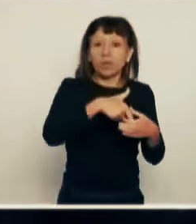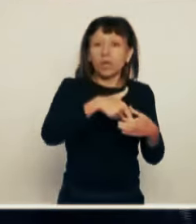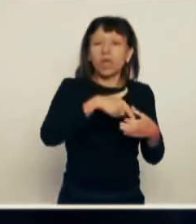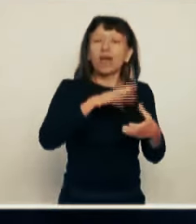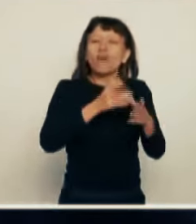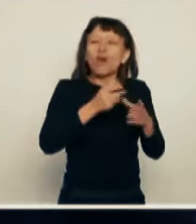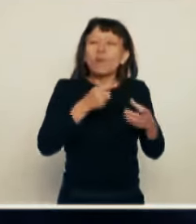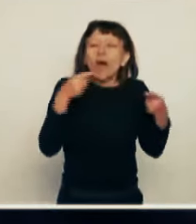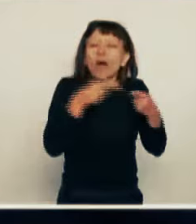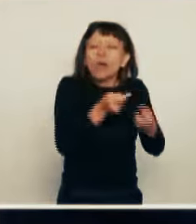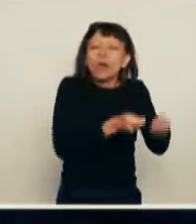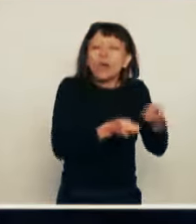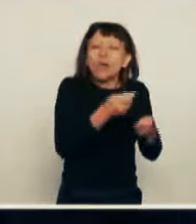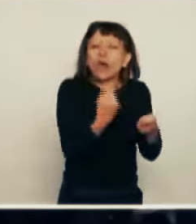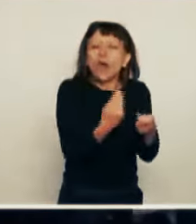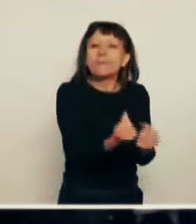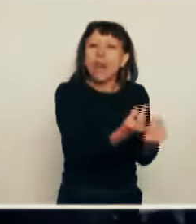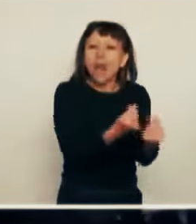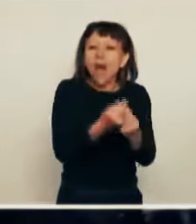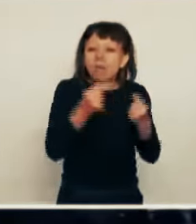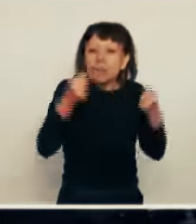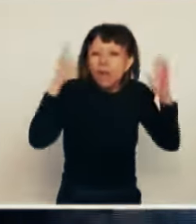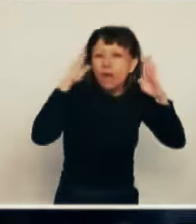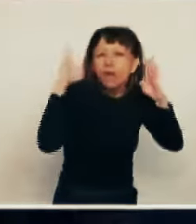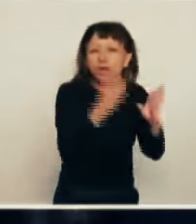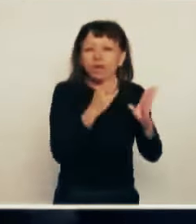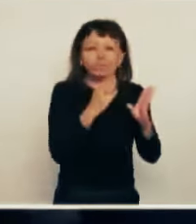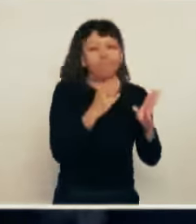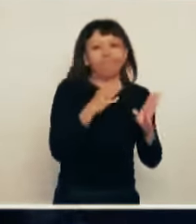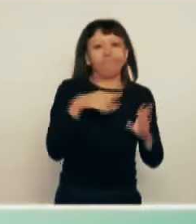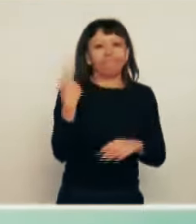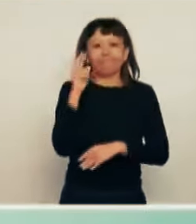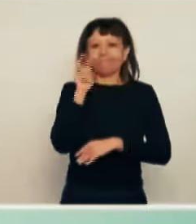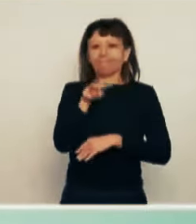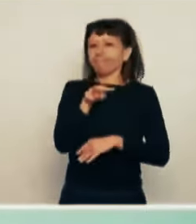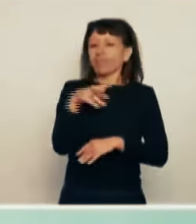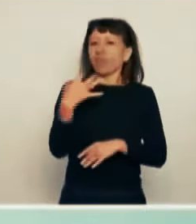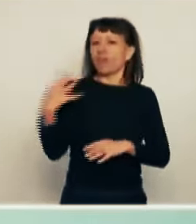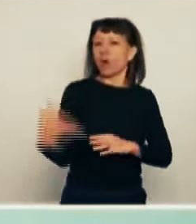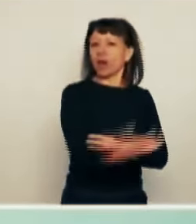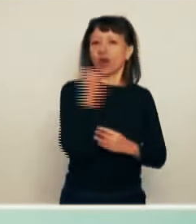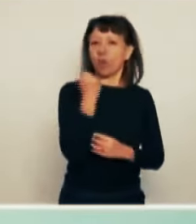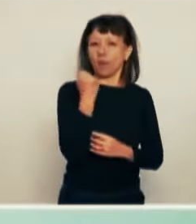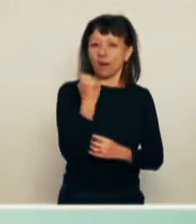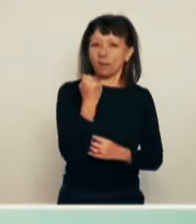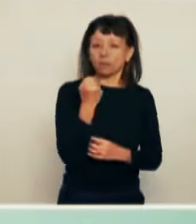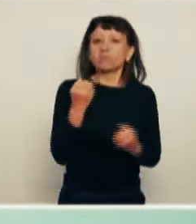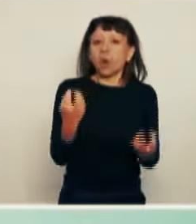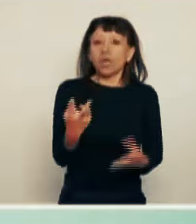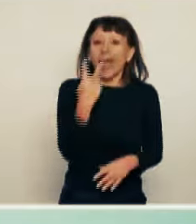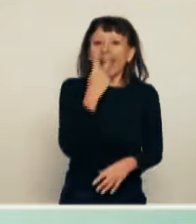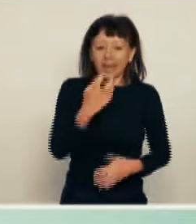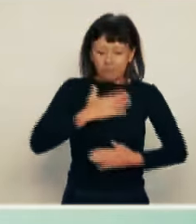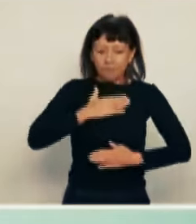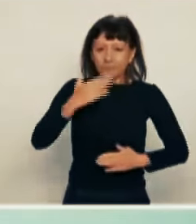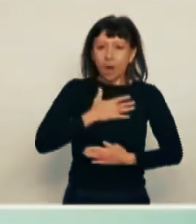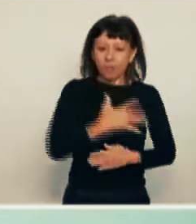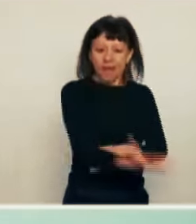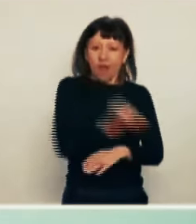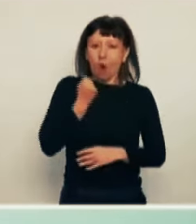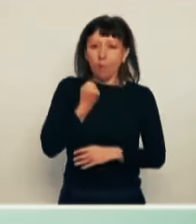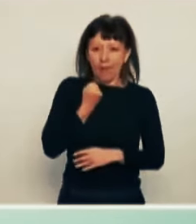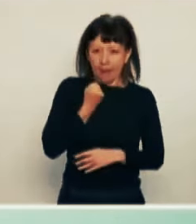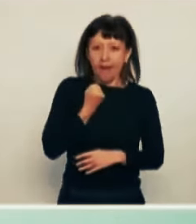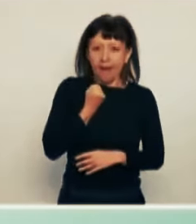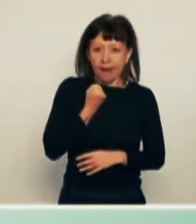financiera y entonces hubo que recuperar porque teníamos que recuperar la soberanía energética como realmente se recuperó